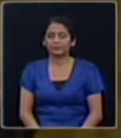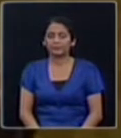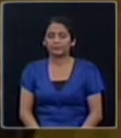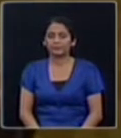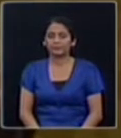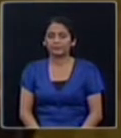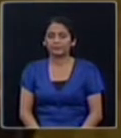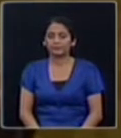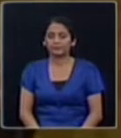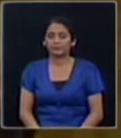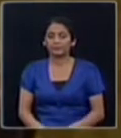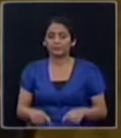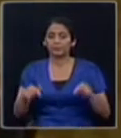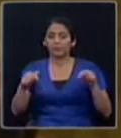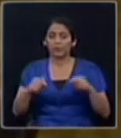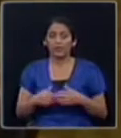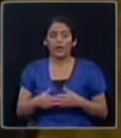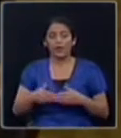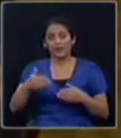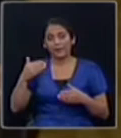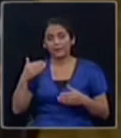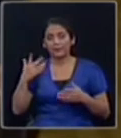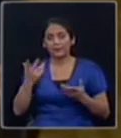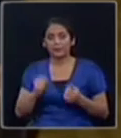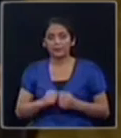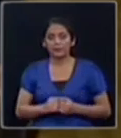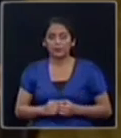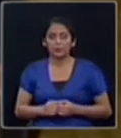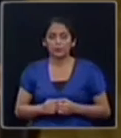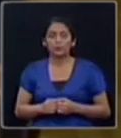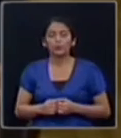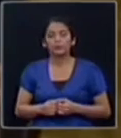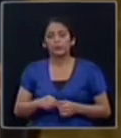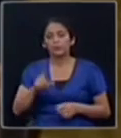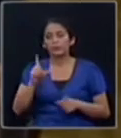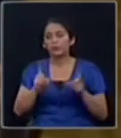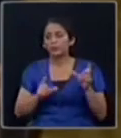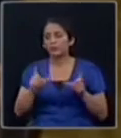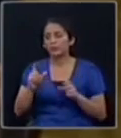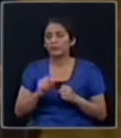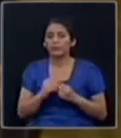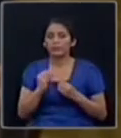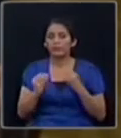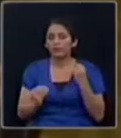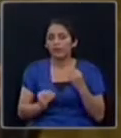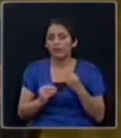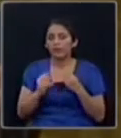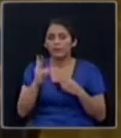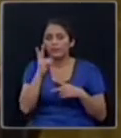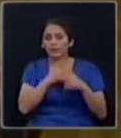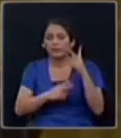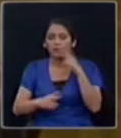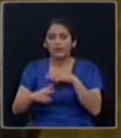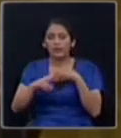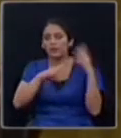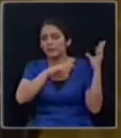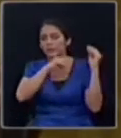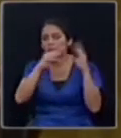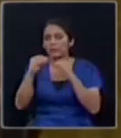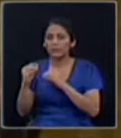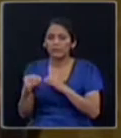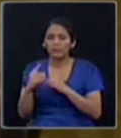se enfrenten ideas y propuestas, se convirtió en una batalla de ataques, mentiras e infamias en contra de la